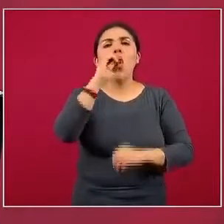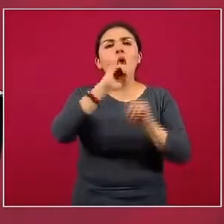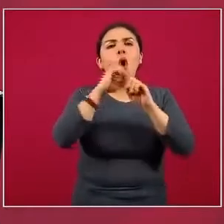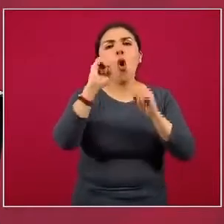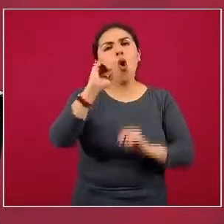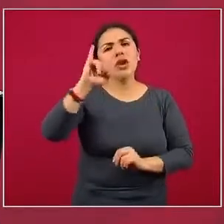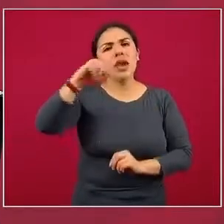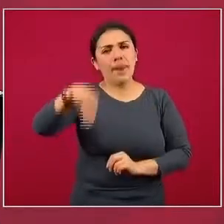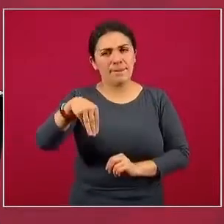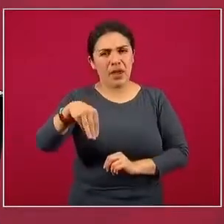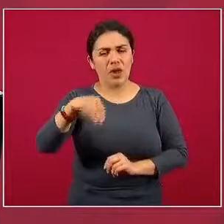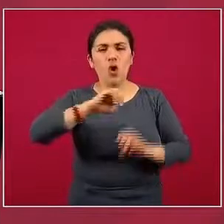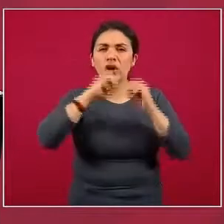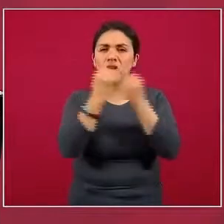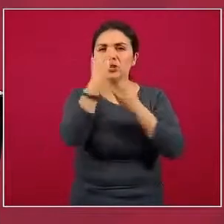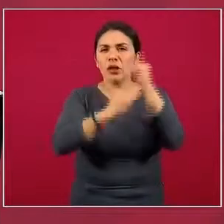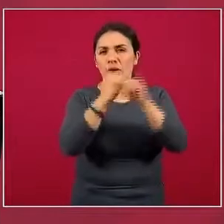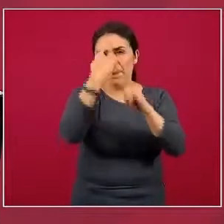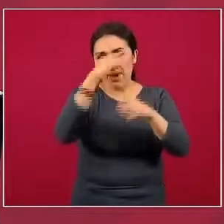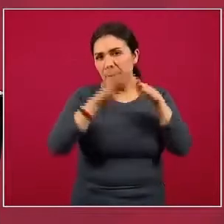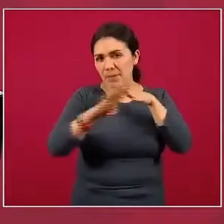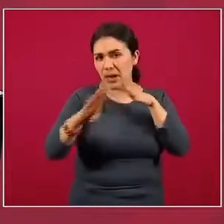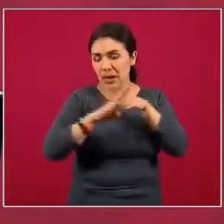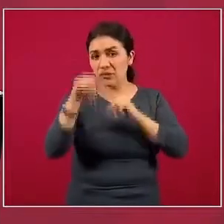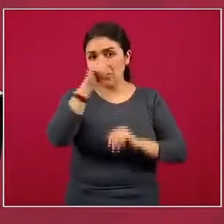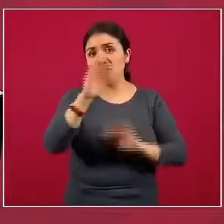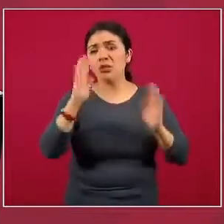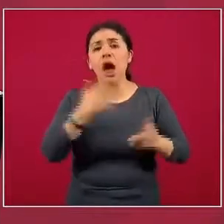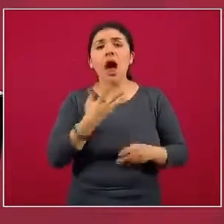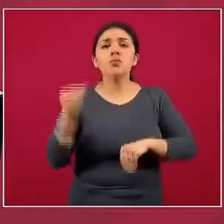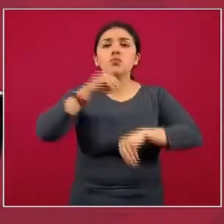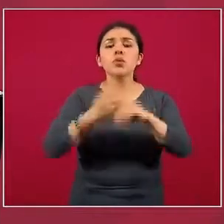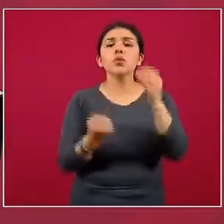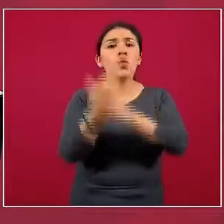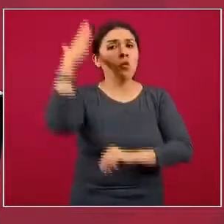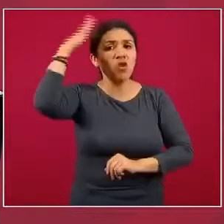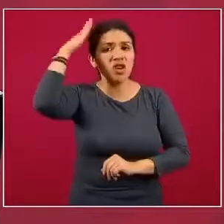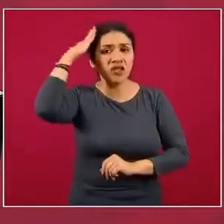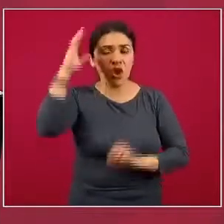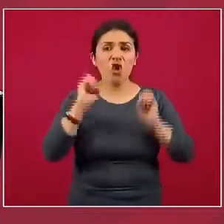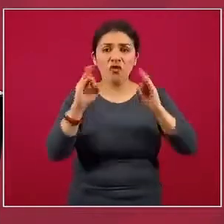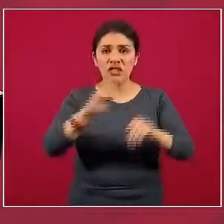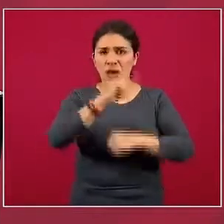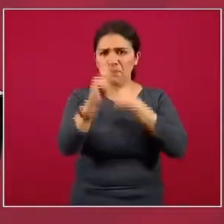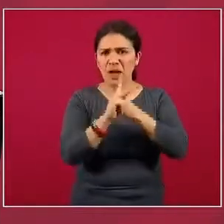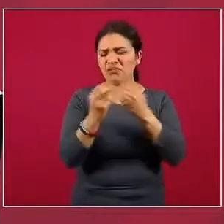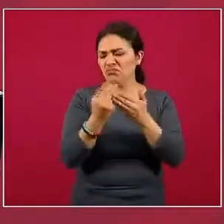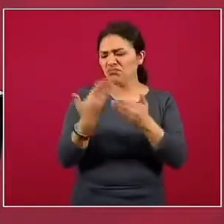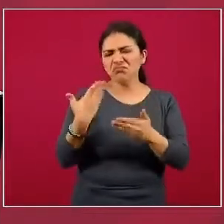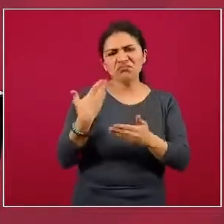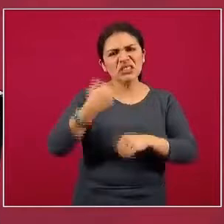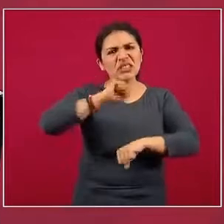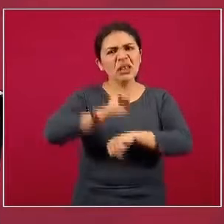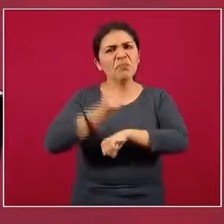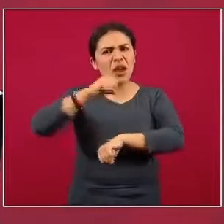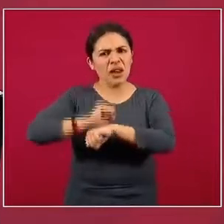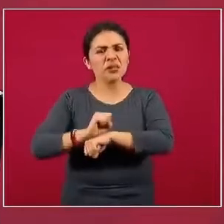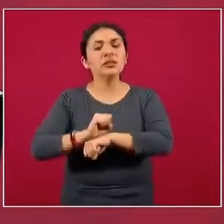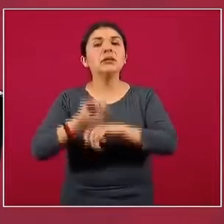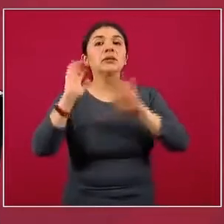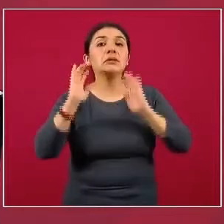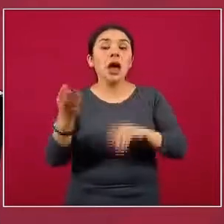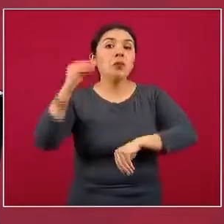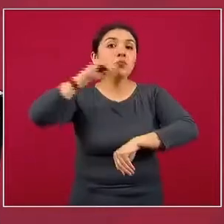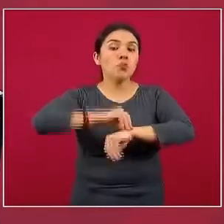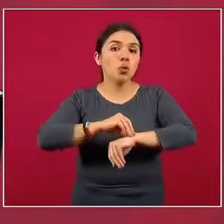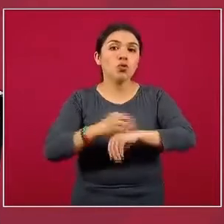la OIM, quien tiene ya un nuevo liderazgo en su oficina de país. Hace pocas semanas que